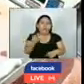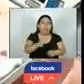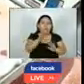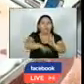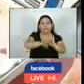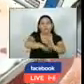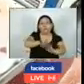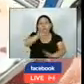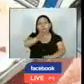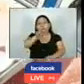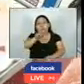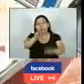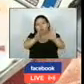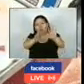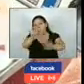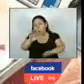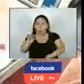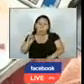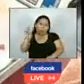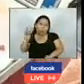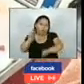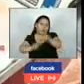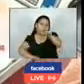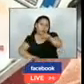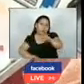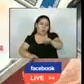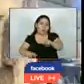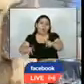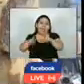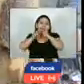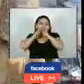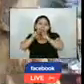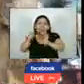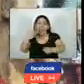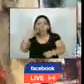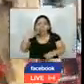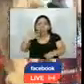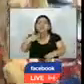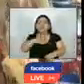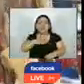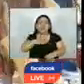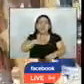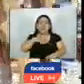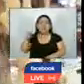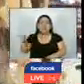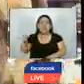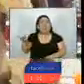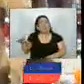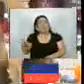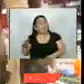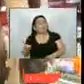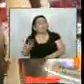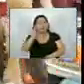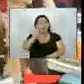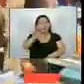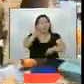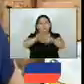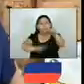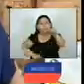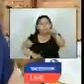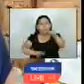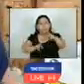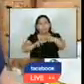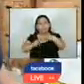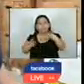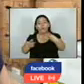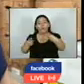de 3.75 a 4. Lo que es carne oreada también le vendemos, anda a un precio de 4 dólares, y